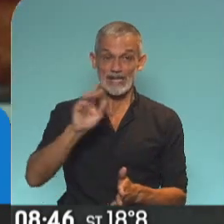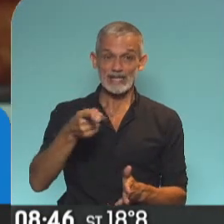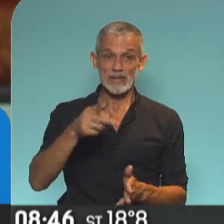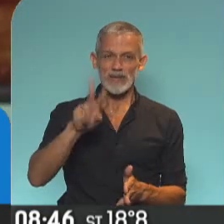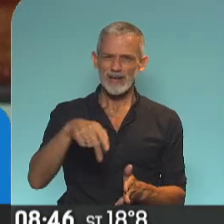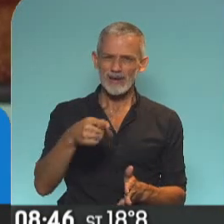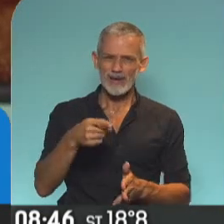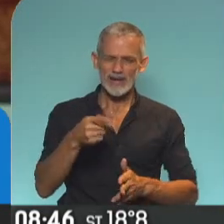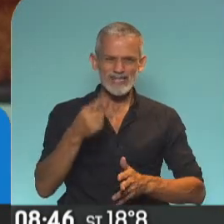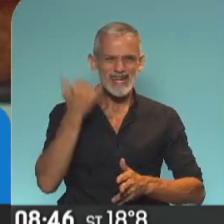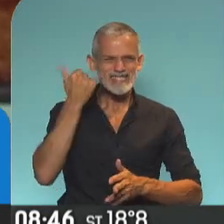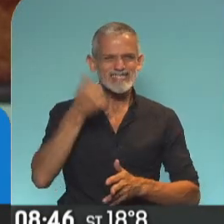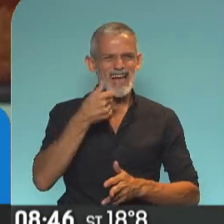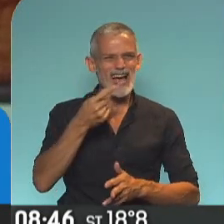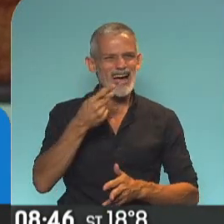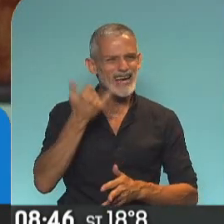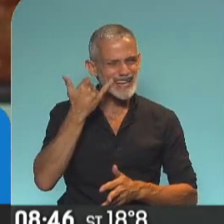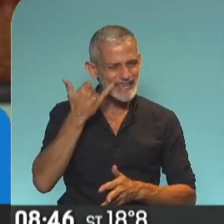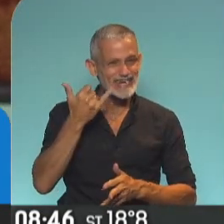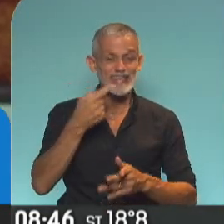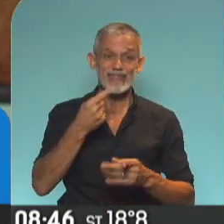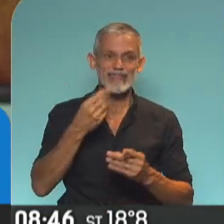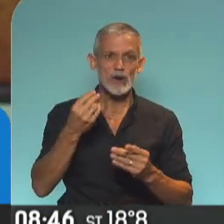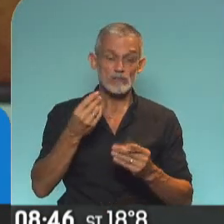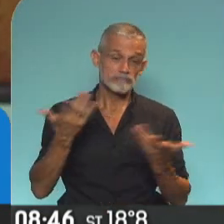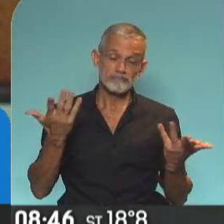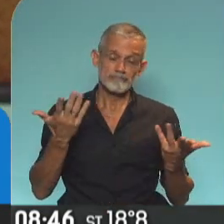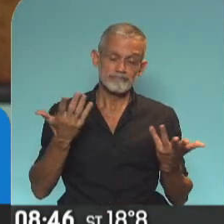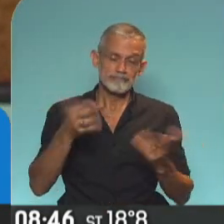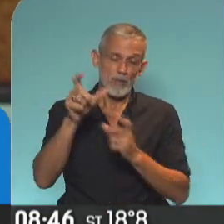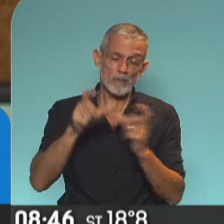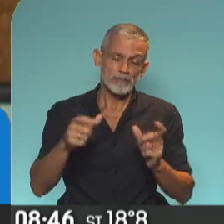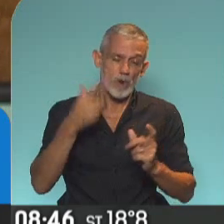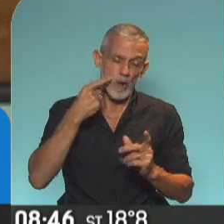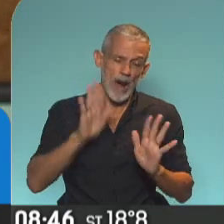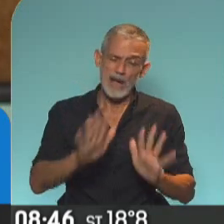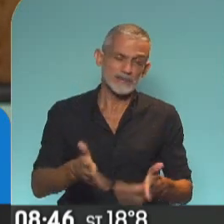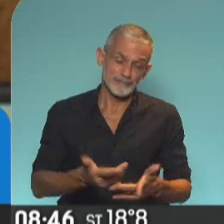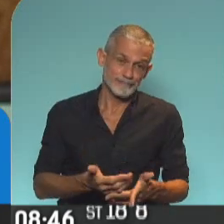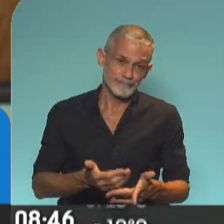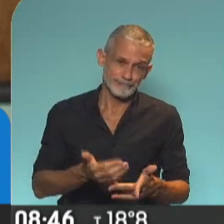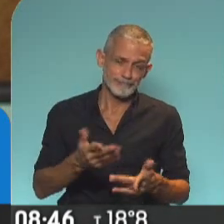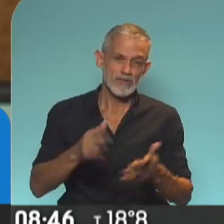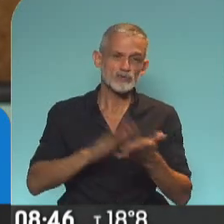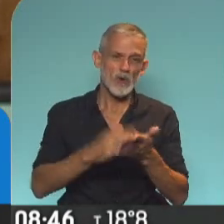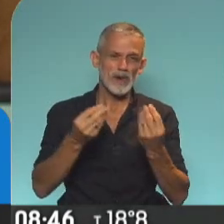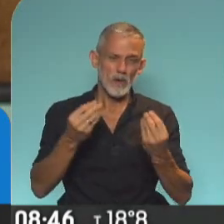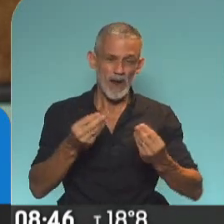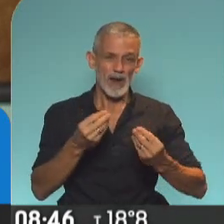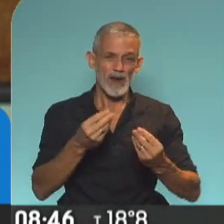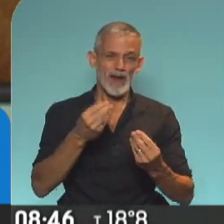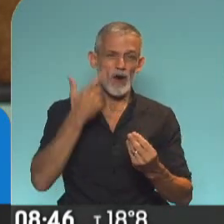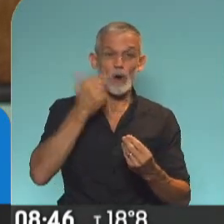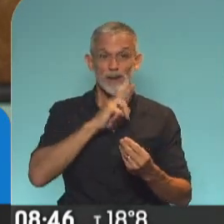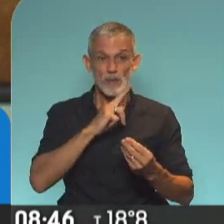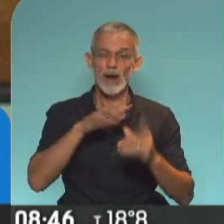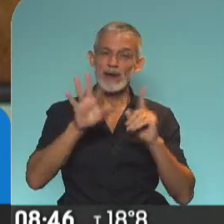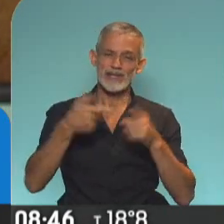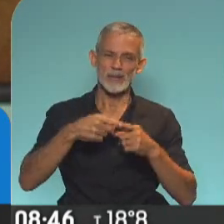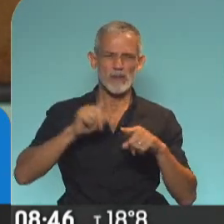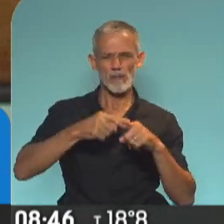deberían aumentar las tarifas este año. Ahí uno puede mover un poco más el margen que tiene para que suba más o menos la